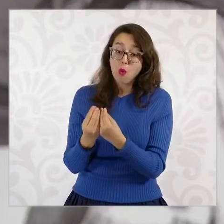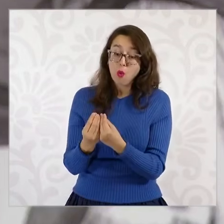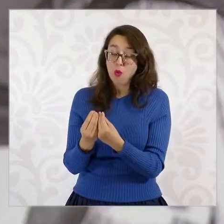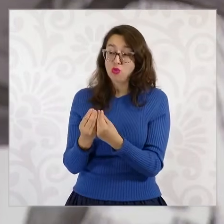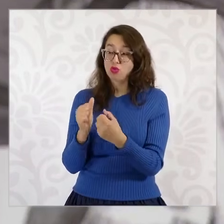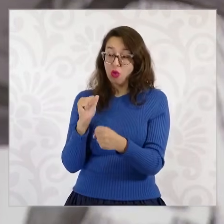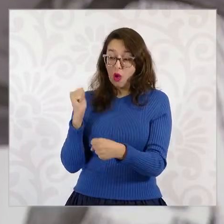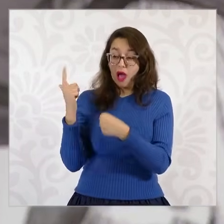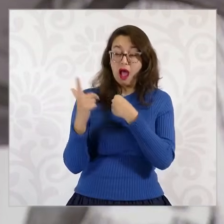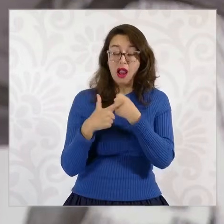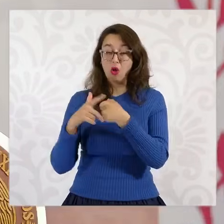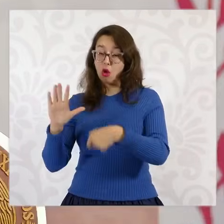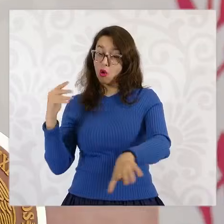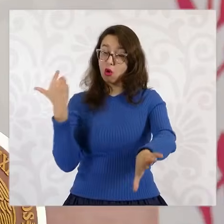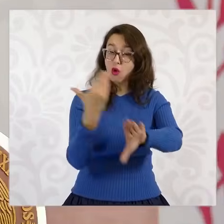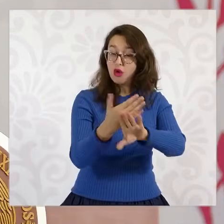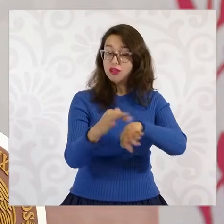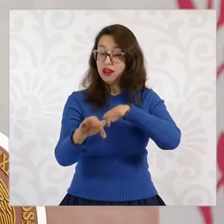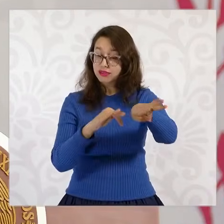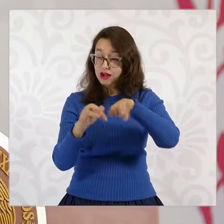de amedrentar a los trabajadores,